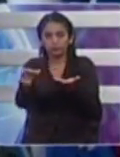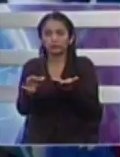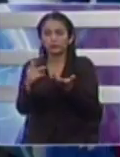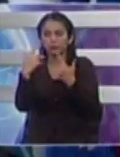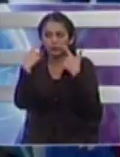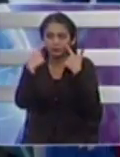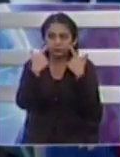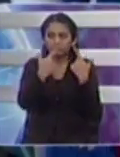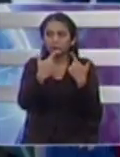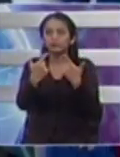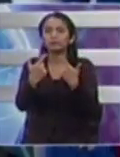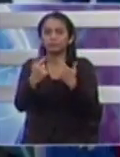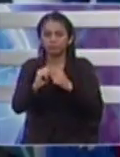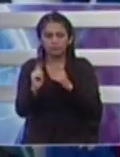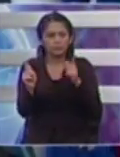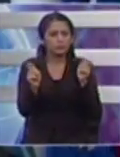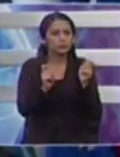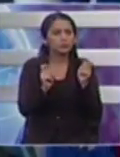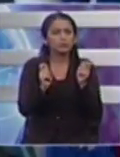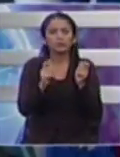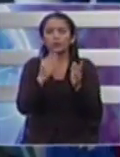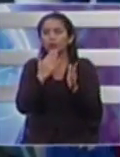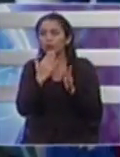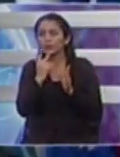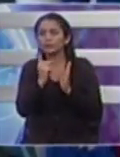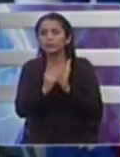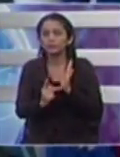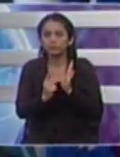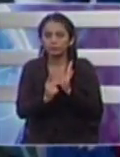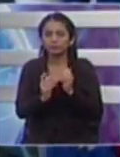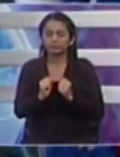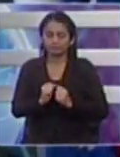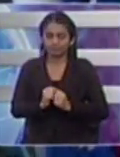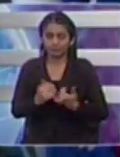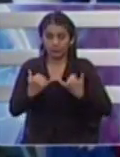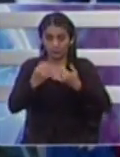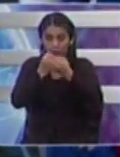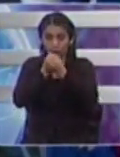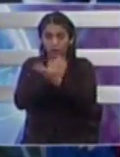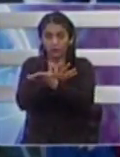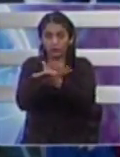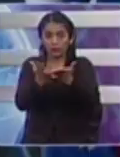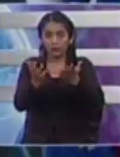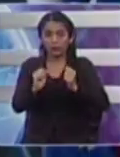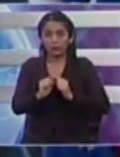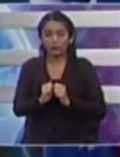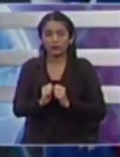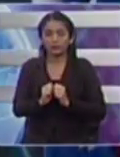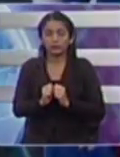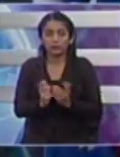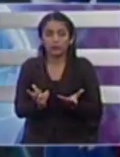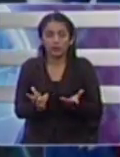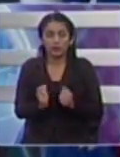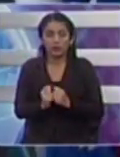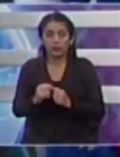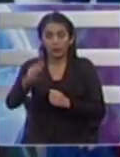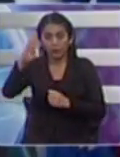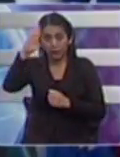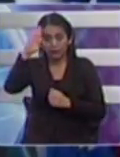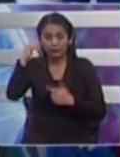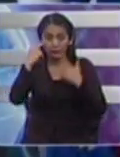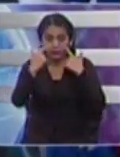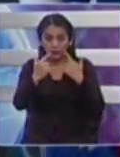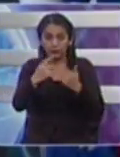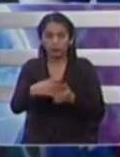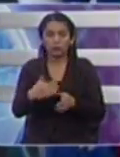realizar operativos de control en establecimientos y en ese sentido me permito indicarles que adicional a la